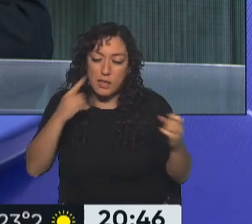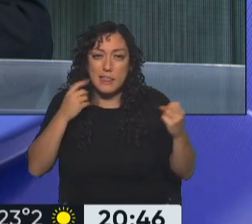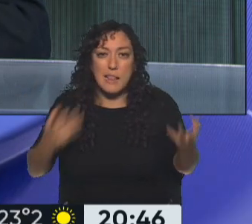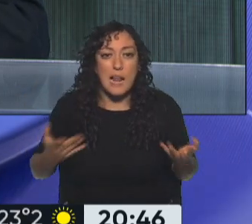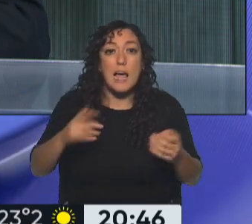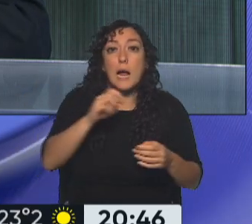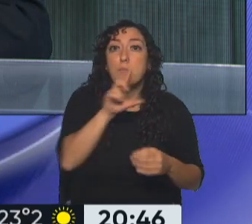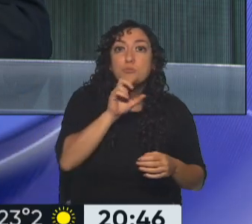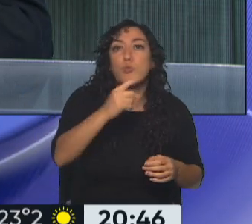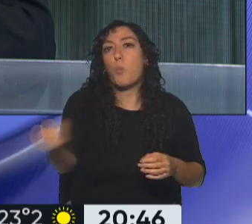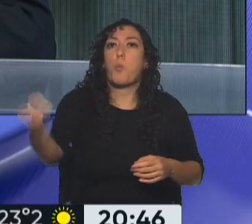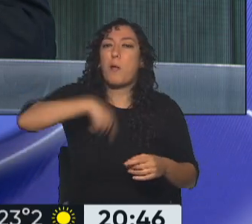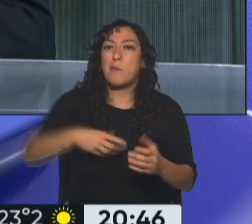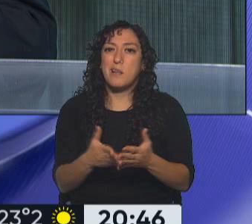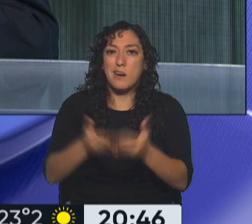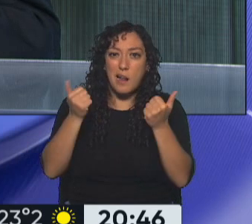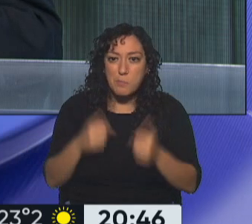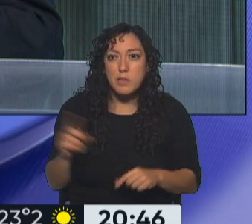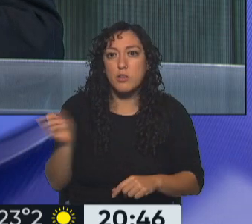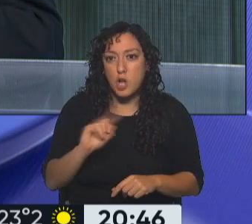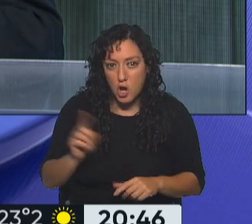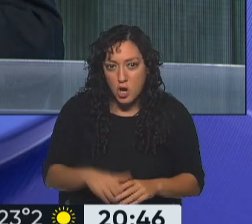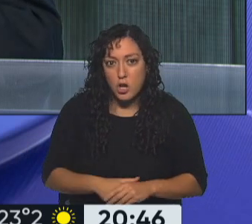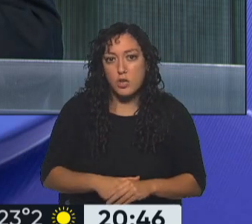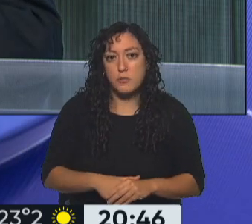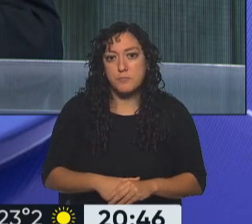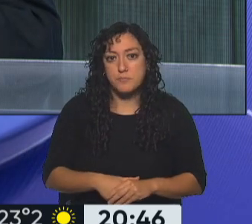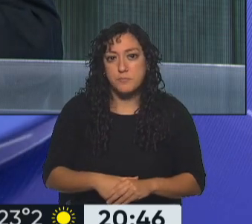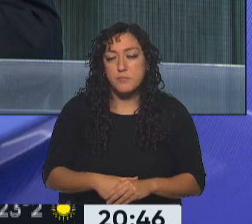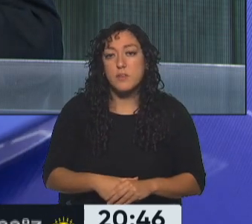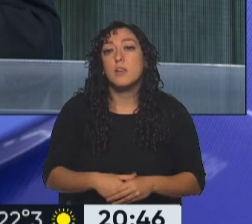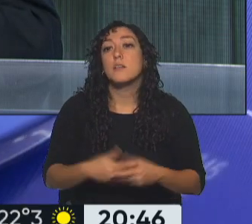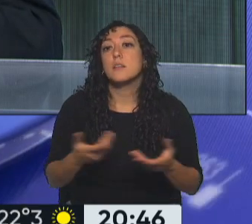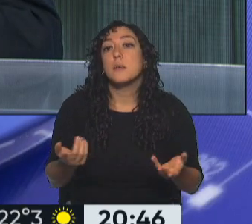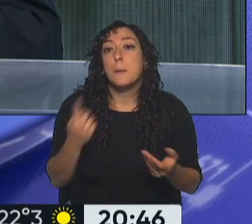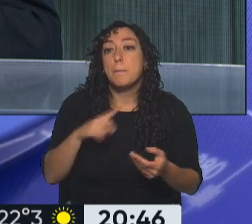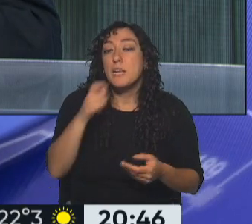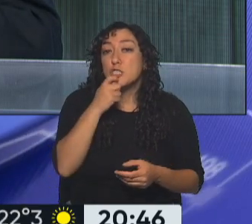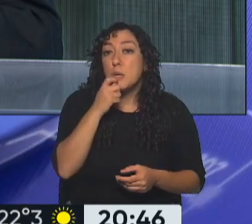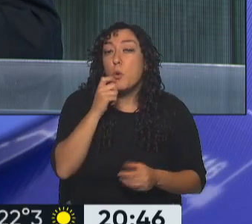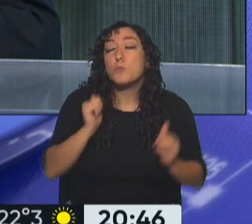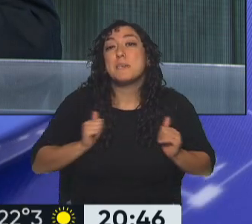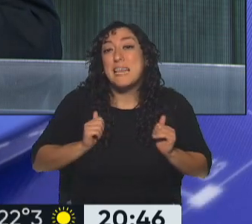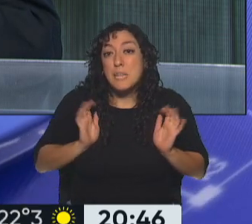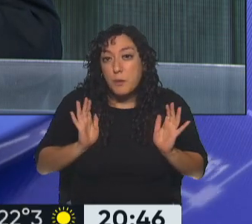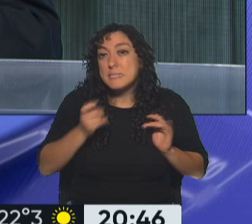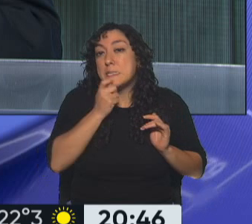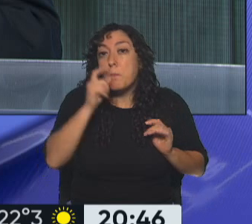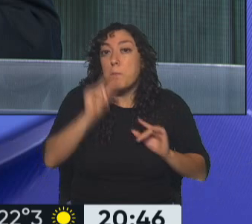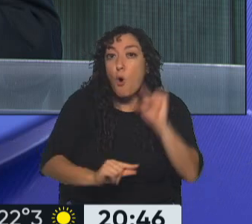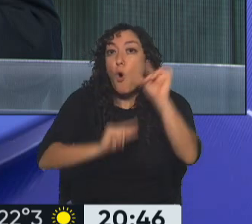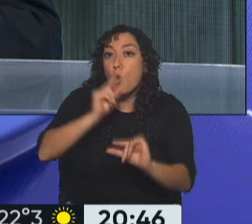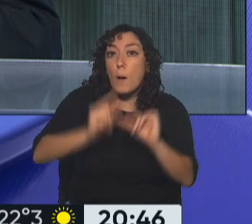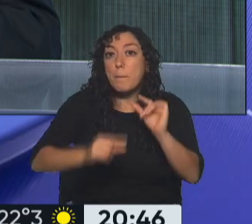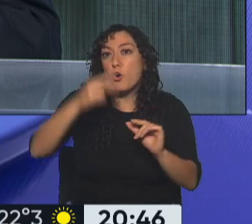poder venir ya mismo con dólares en la valija, pero la perspectiva es que si vos vas cumpliendo a poco este acuerdo que se termina